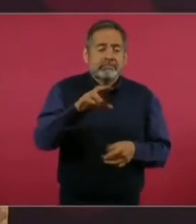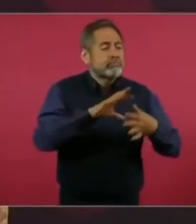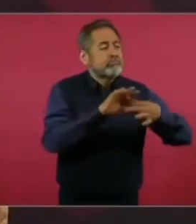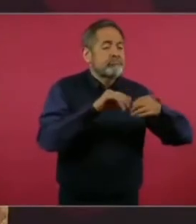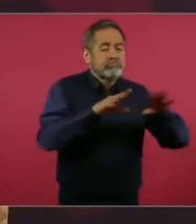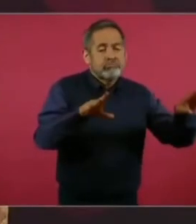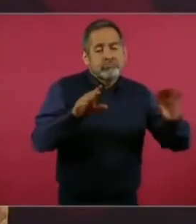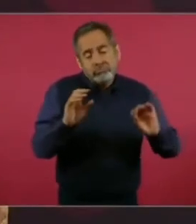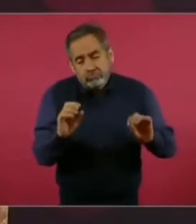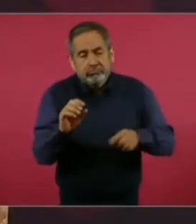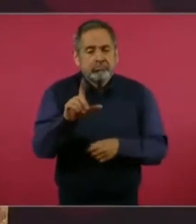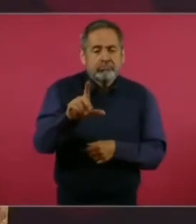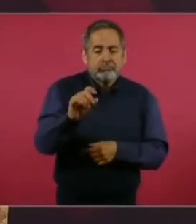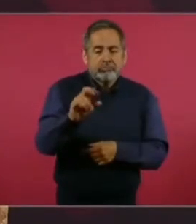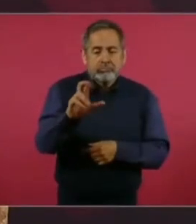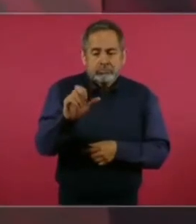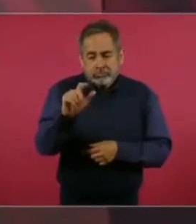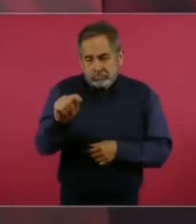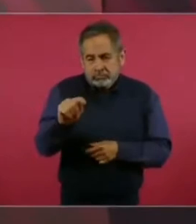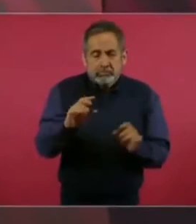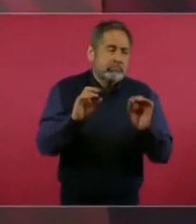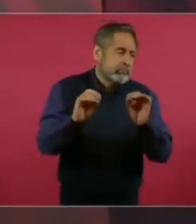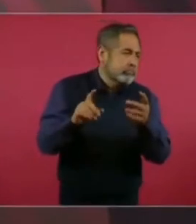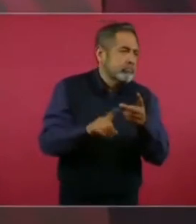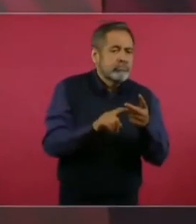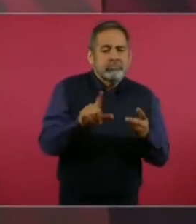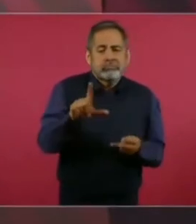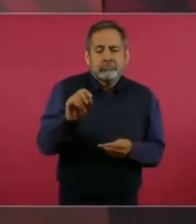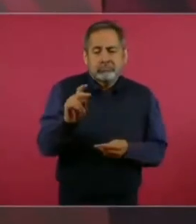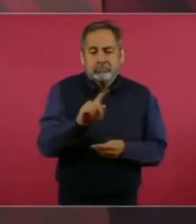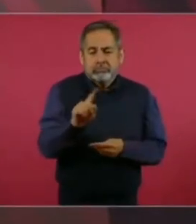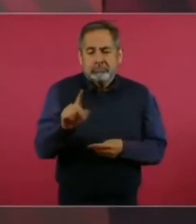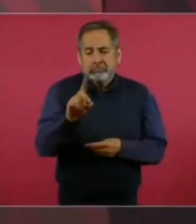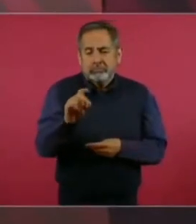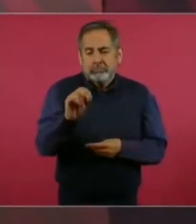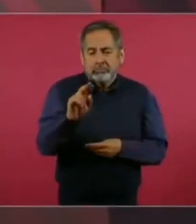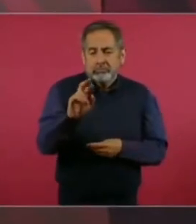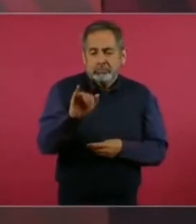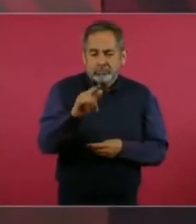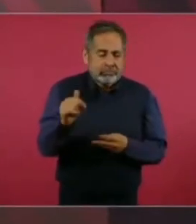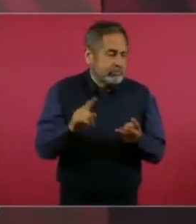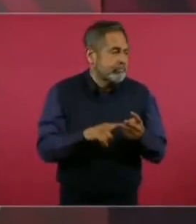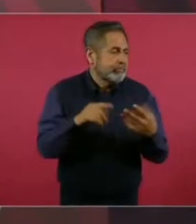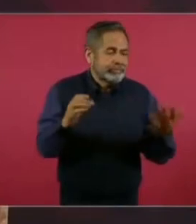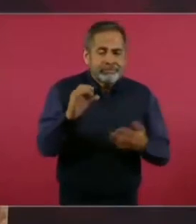o Lore de Mola o López Dóriga o Ciro